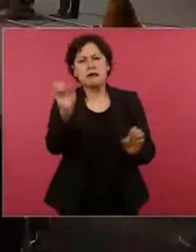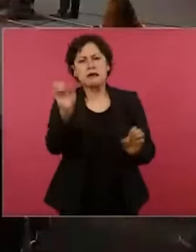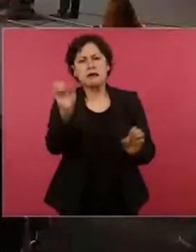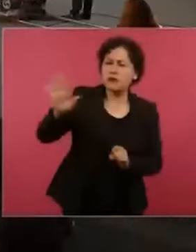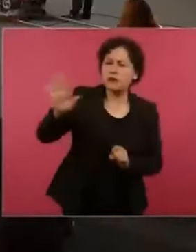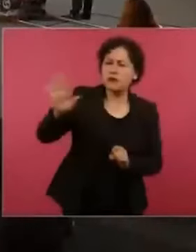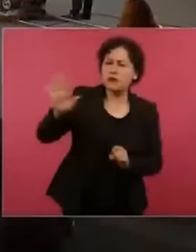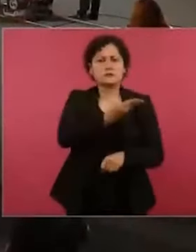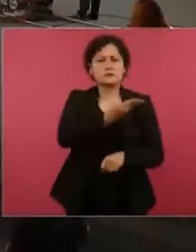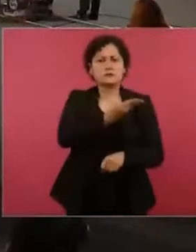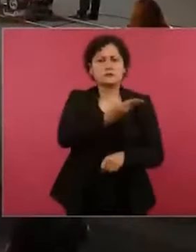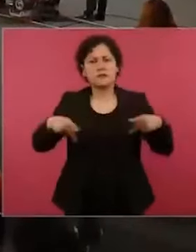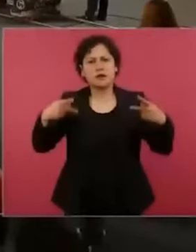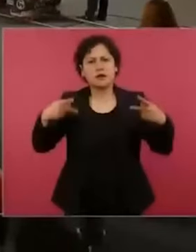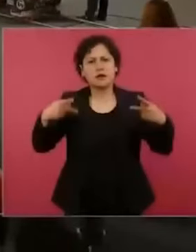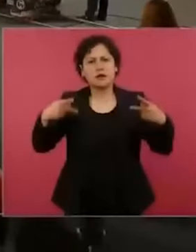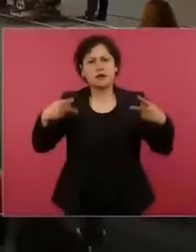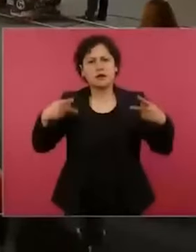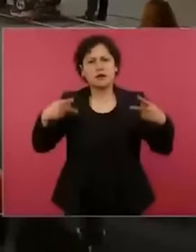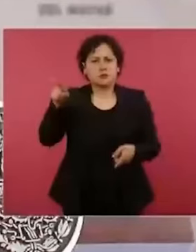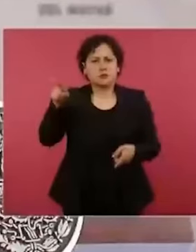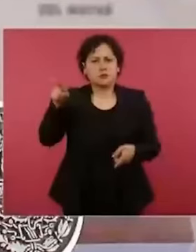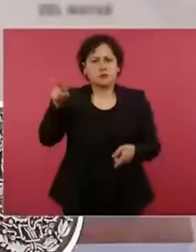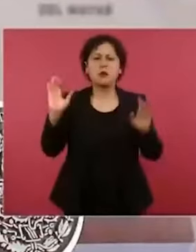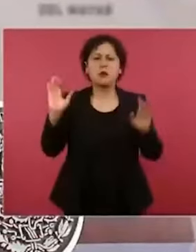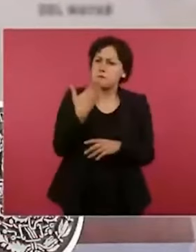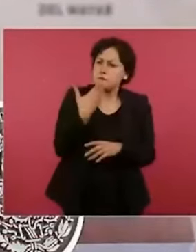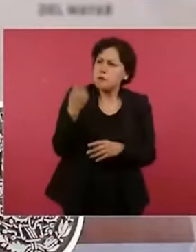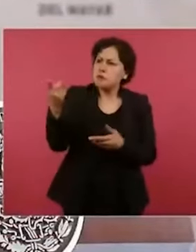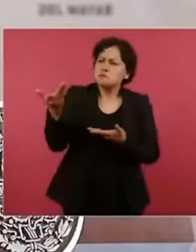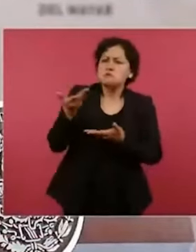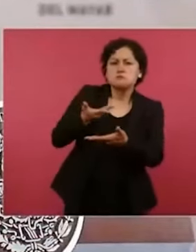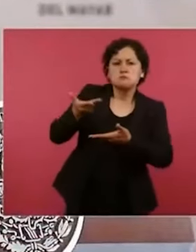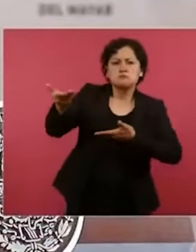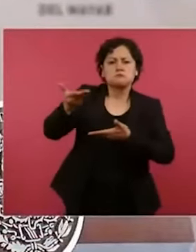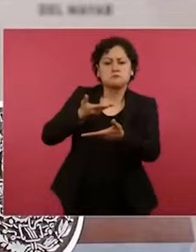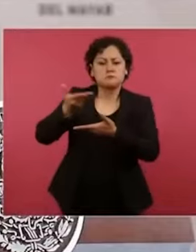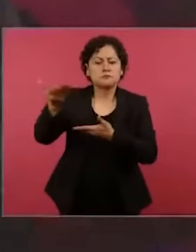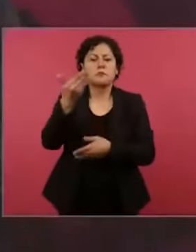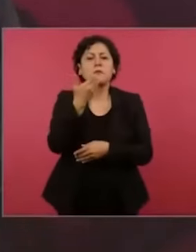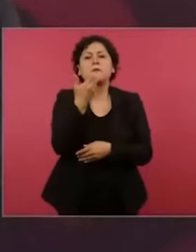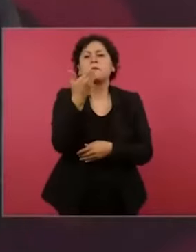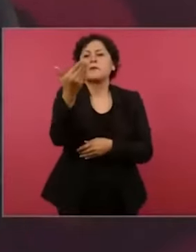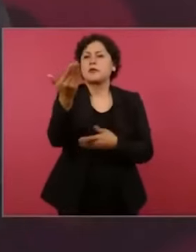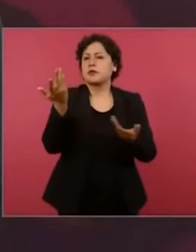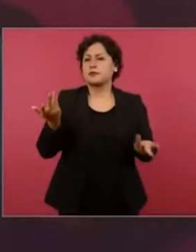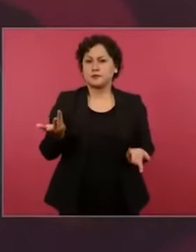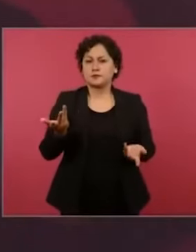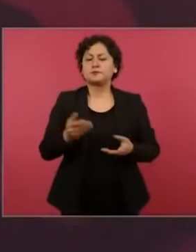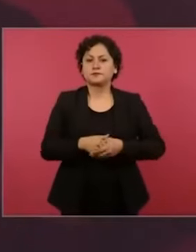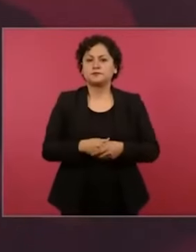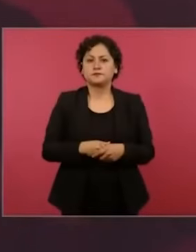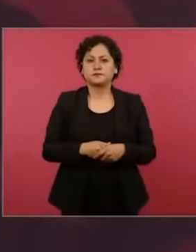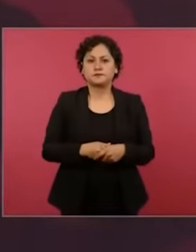al contrario tenemos muy buenas relaciones desde hace mucho tiempo hasta